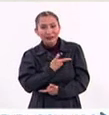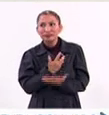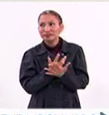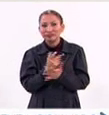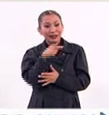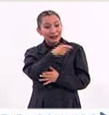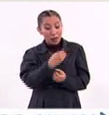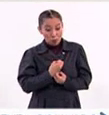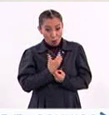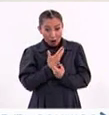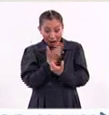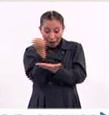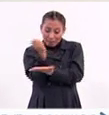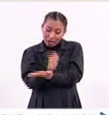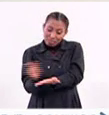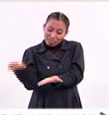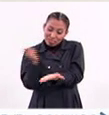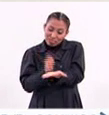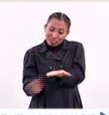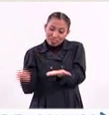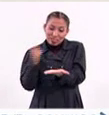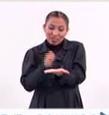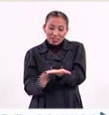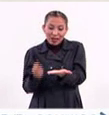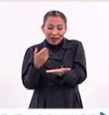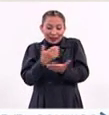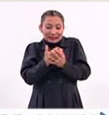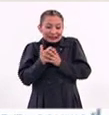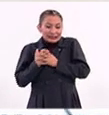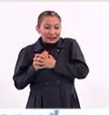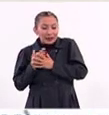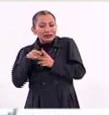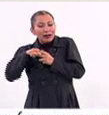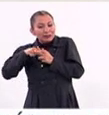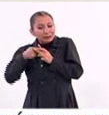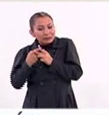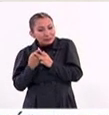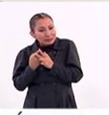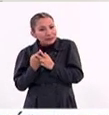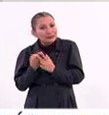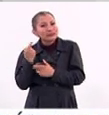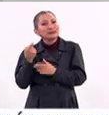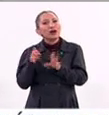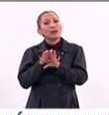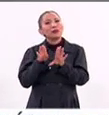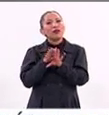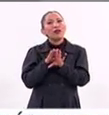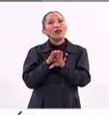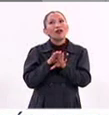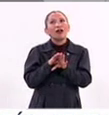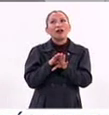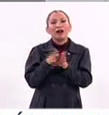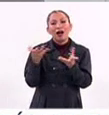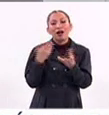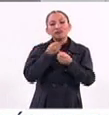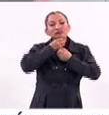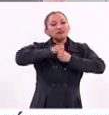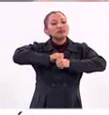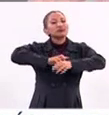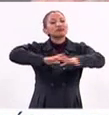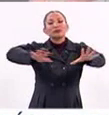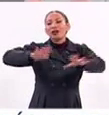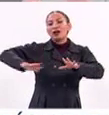grado que ese poema o ese texto se lo apropia y empieza a, digamos, de alguna manera a